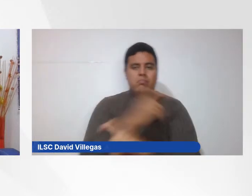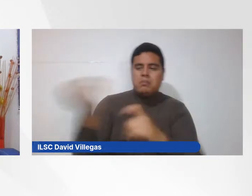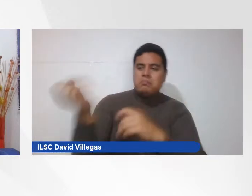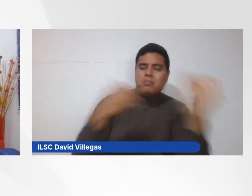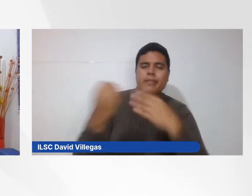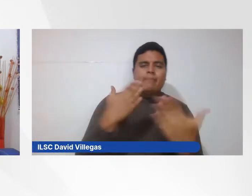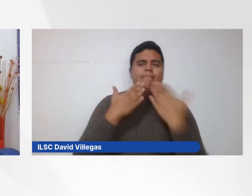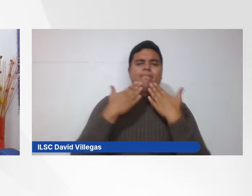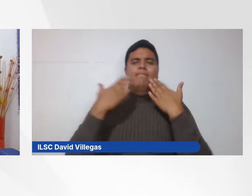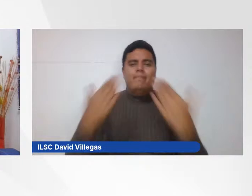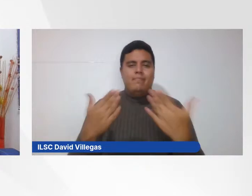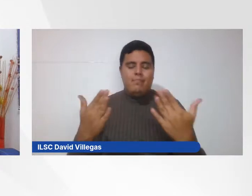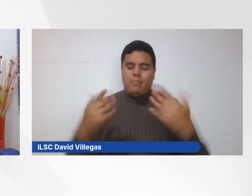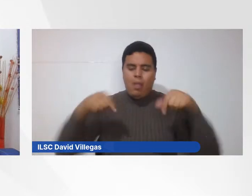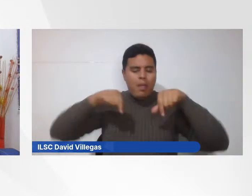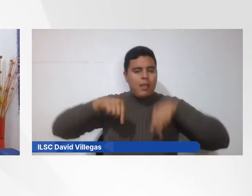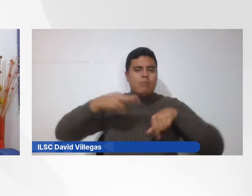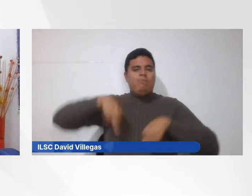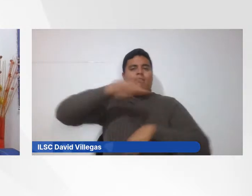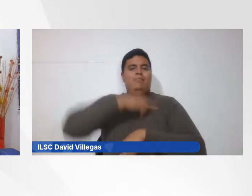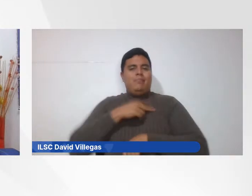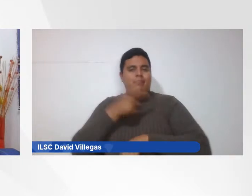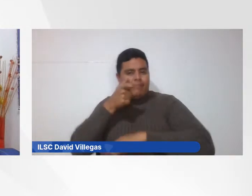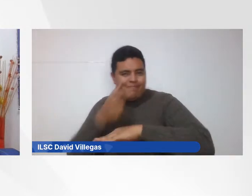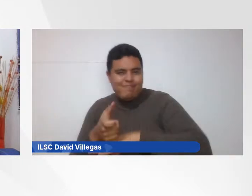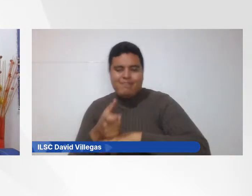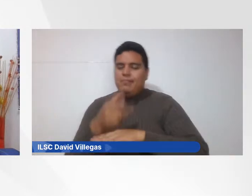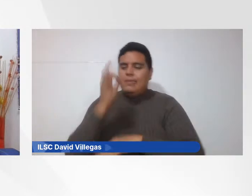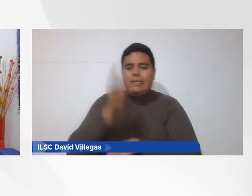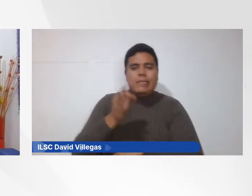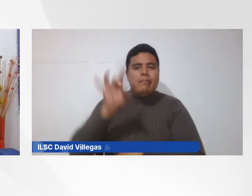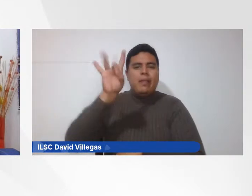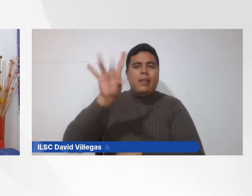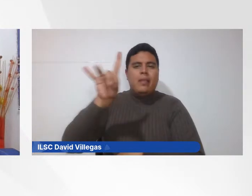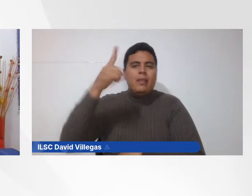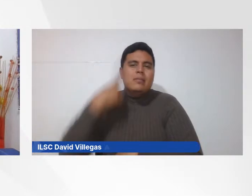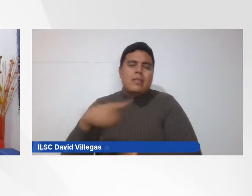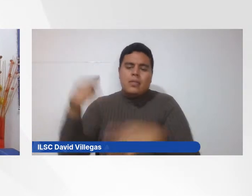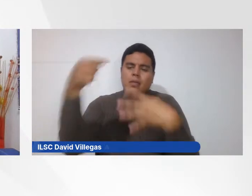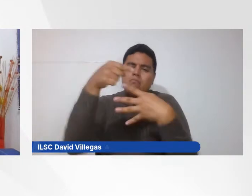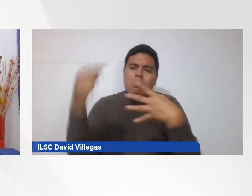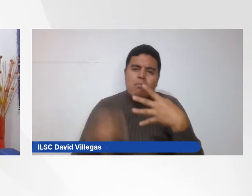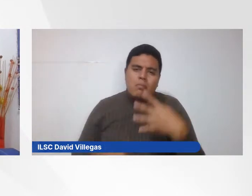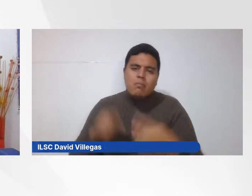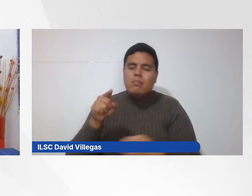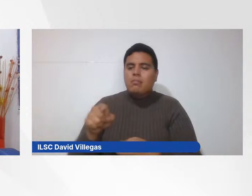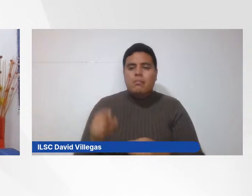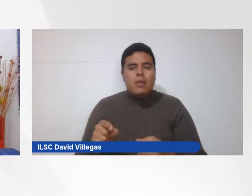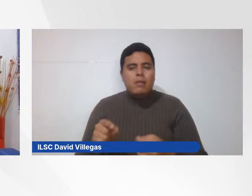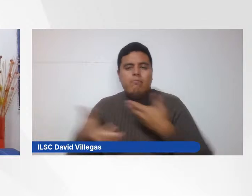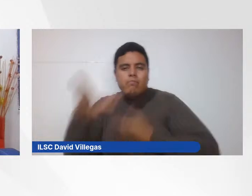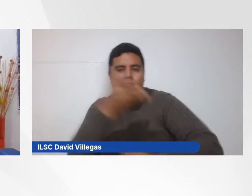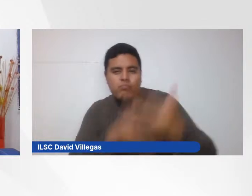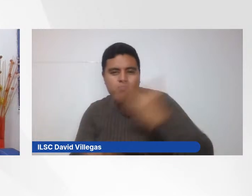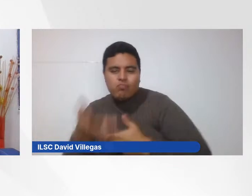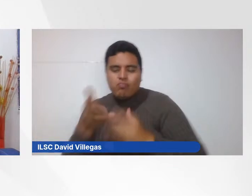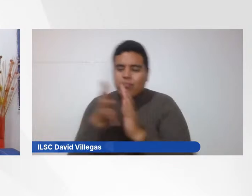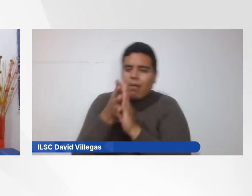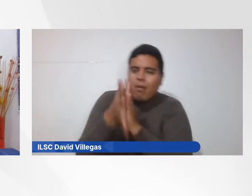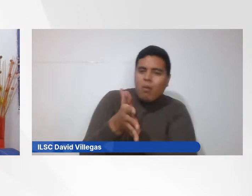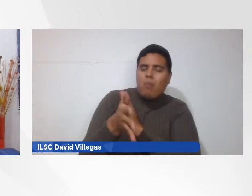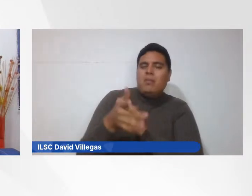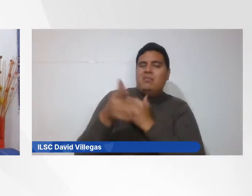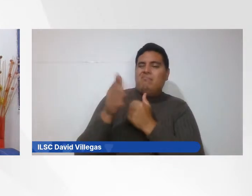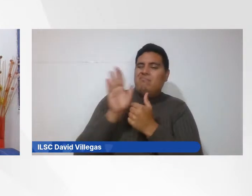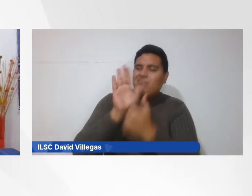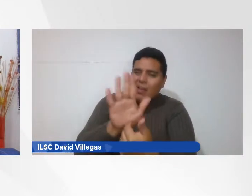súper pendientes para que cada programa, cada 15 días que nos encontremos, también poder compartir con ustedes y mostrar experiencias significativas que queremos